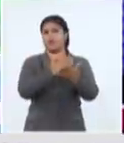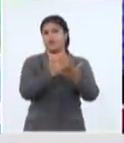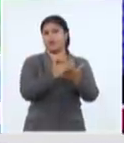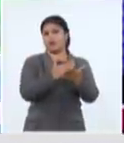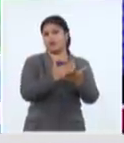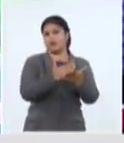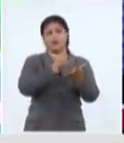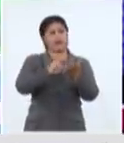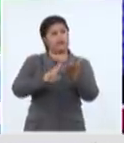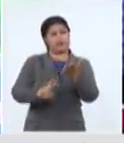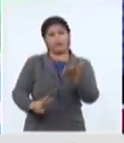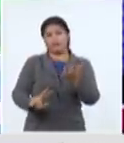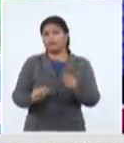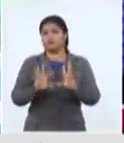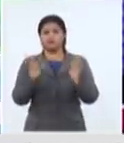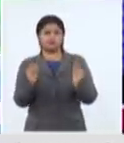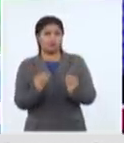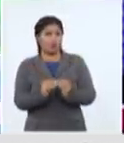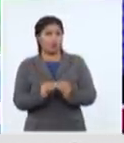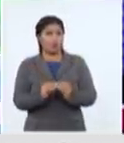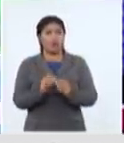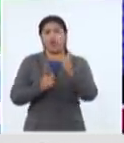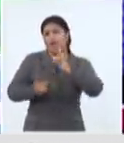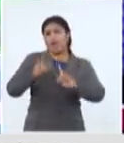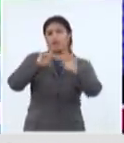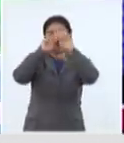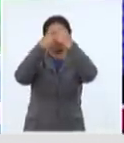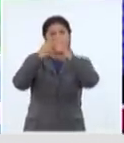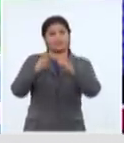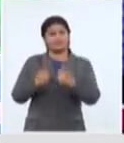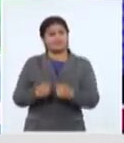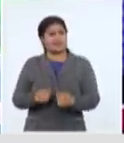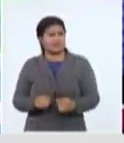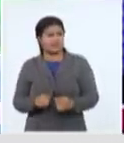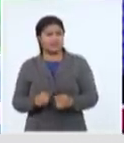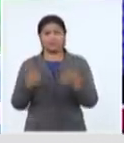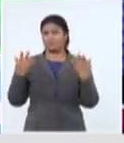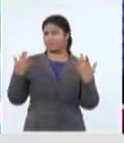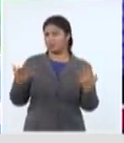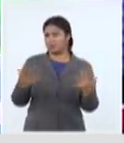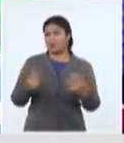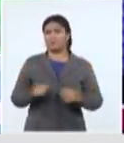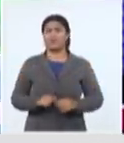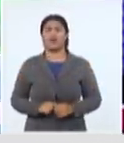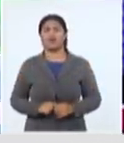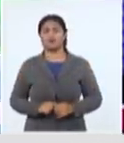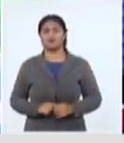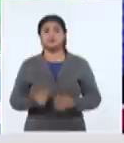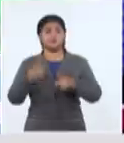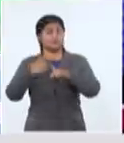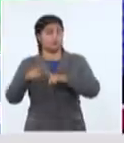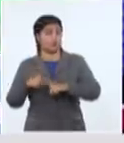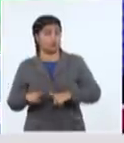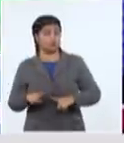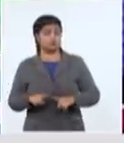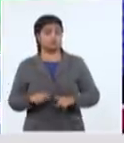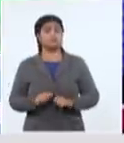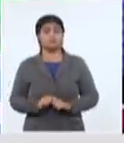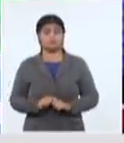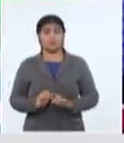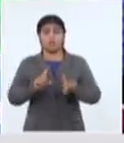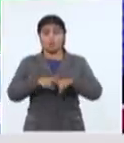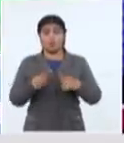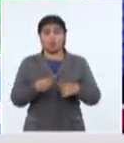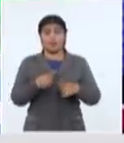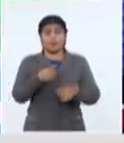optimización del tiempo de forma eficaz, técnicas para mejorar la comunicación interpersonal, porque el confinamiento también ha traído